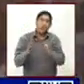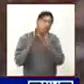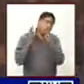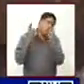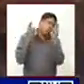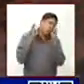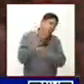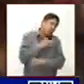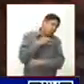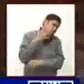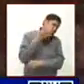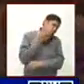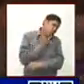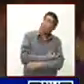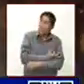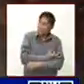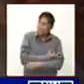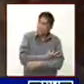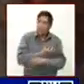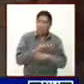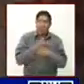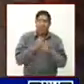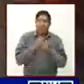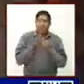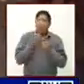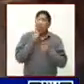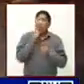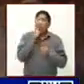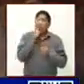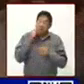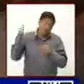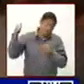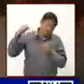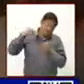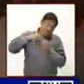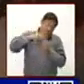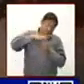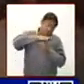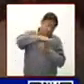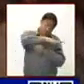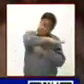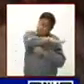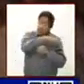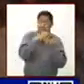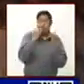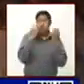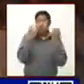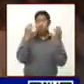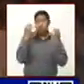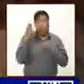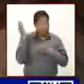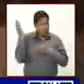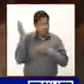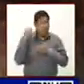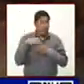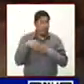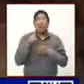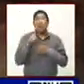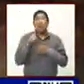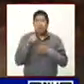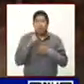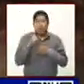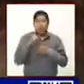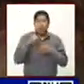fuerte y tú puedes ver al momento del impacto que tiene el agua con las rocas que están acá en el Río choqueyapo este es el choqueyapo